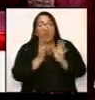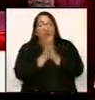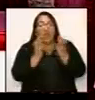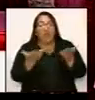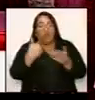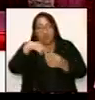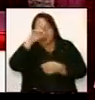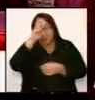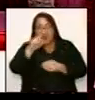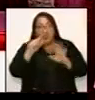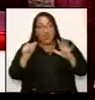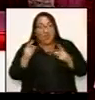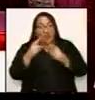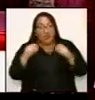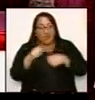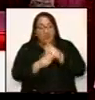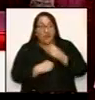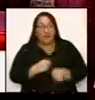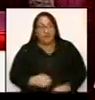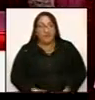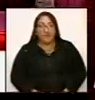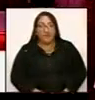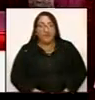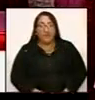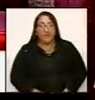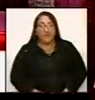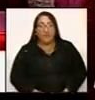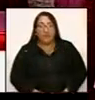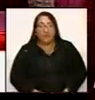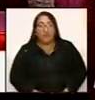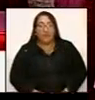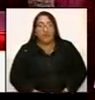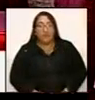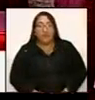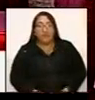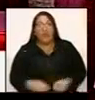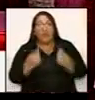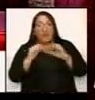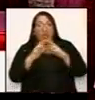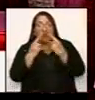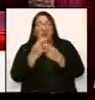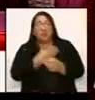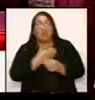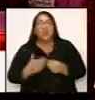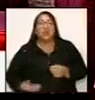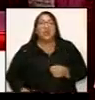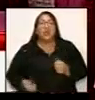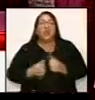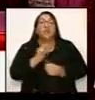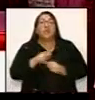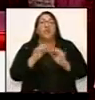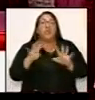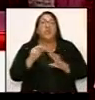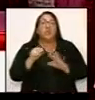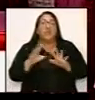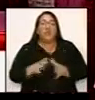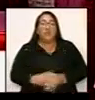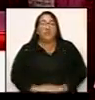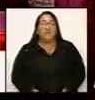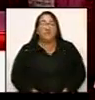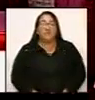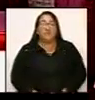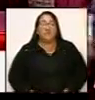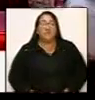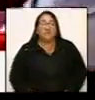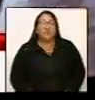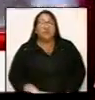Peruano el 16 de marzo de este año. Este acuerdo tiene su origen en reuniones presidenciales realizadas en los años 2009 y 2010. El objeto